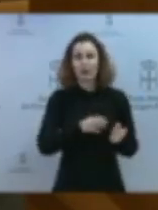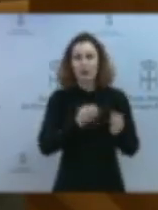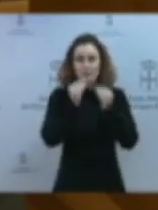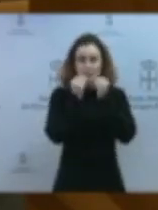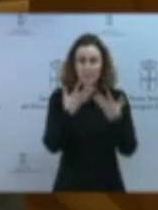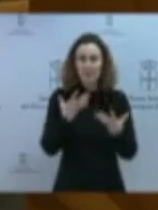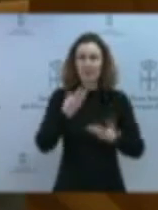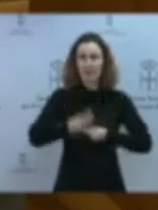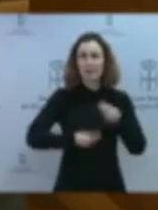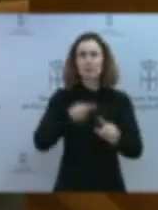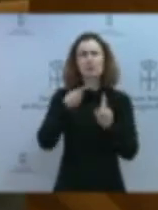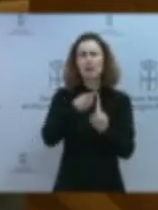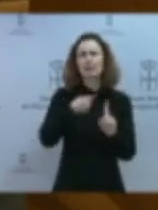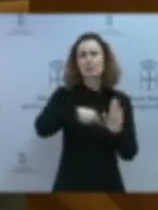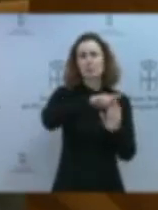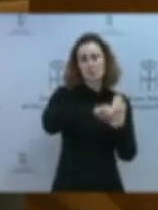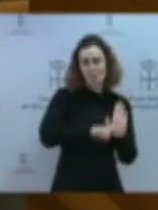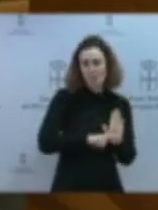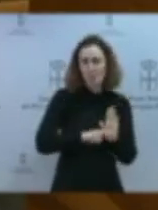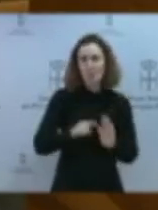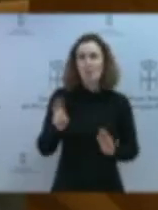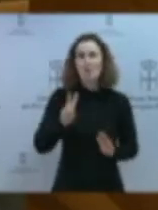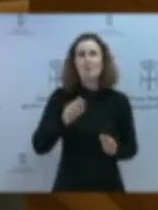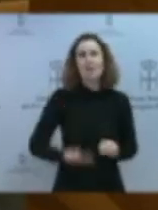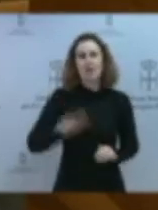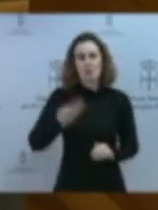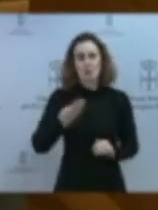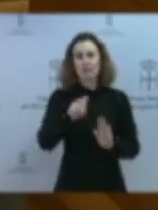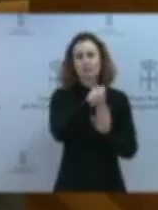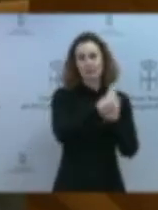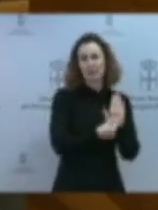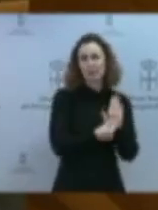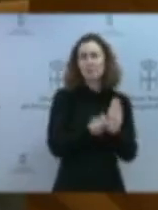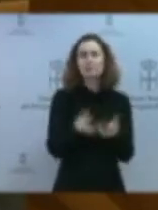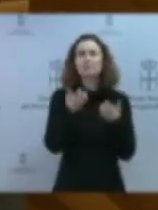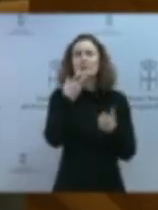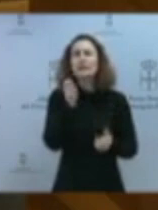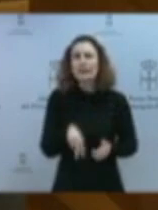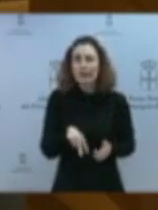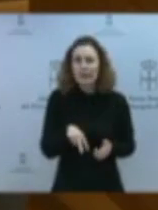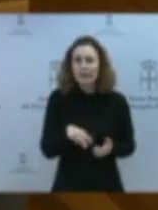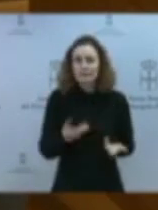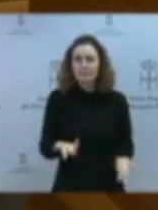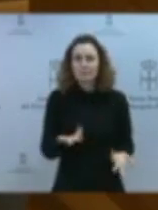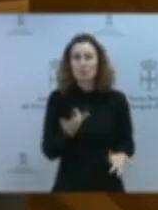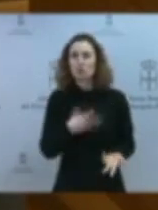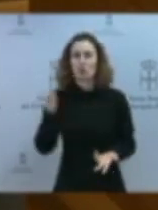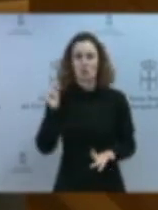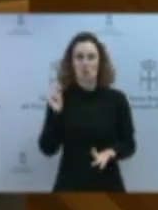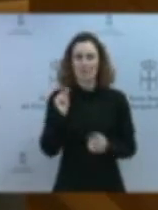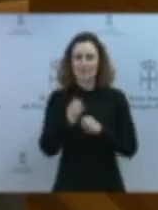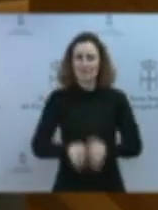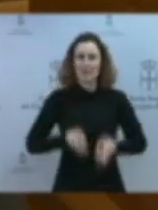valores y principios, ¿sabe quién gana? Los reaccionarios siempre. Y esa es la preocupación con la que usted se tendría que quedar. Esa